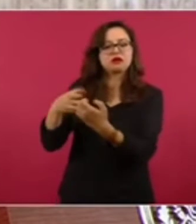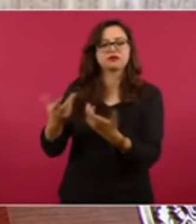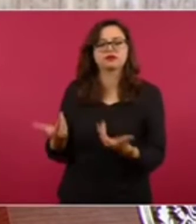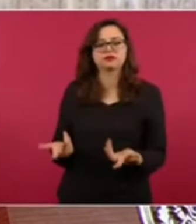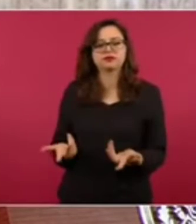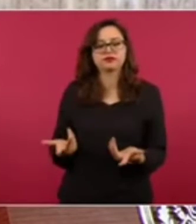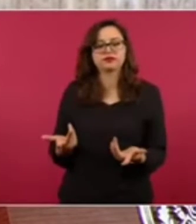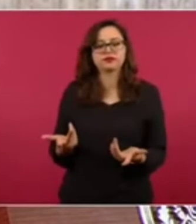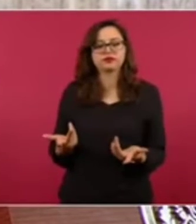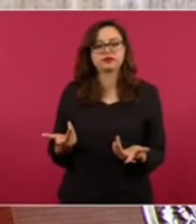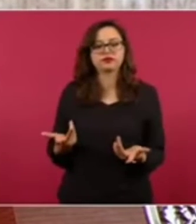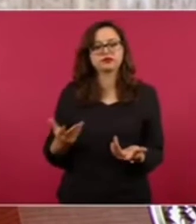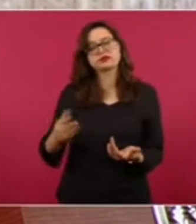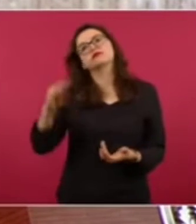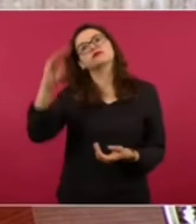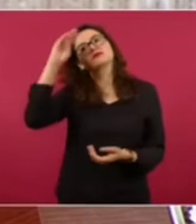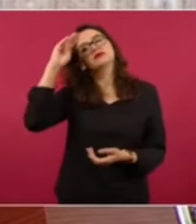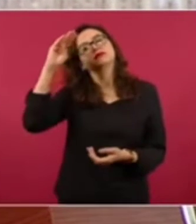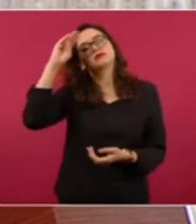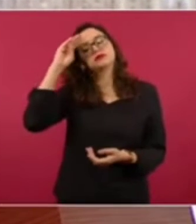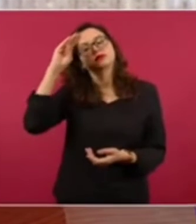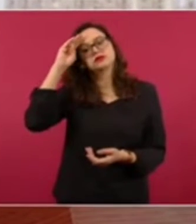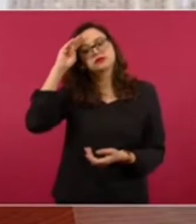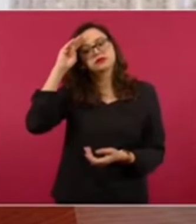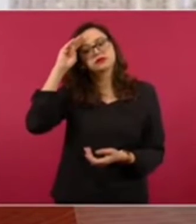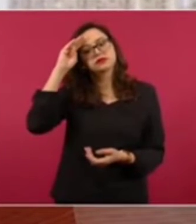pensando de que la gente